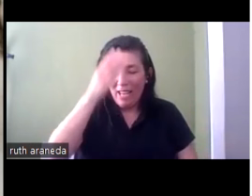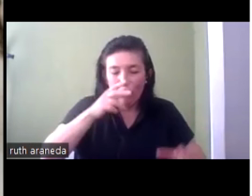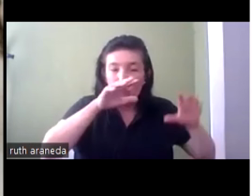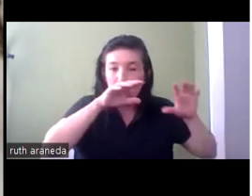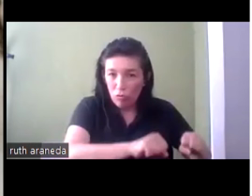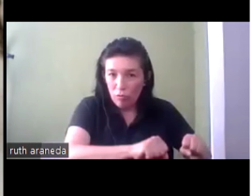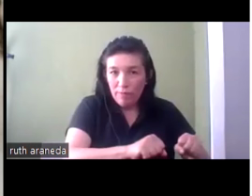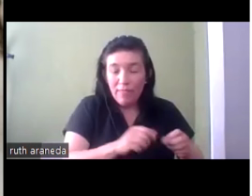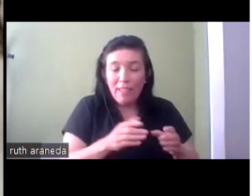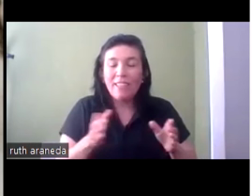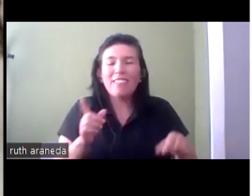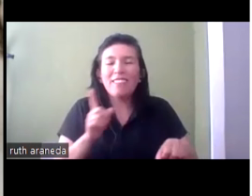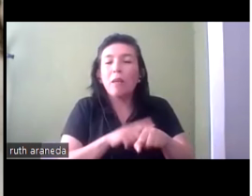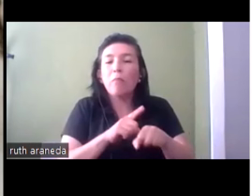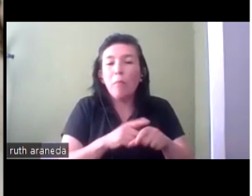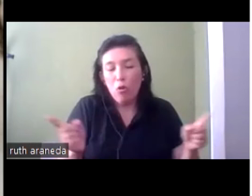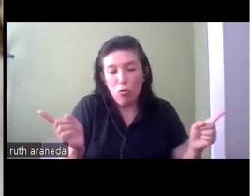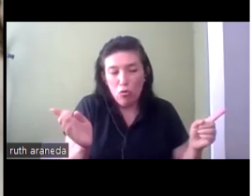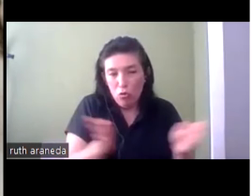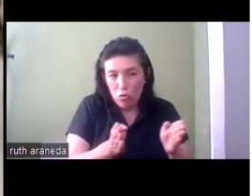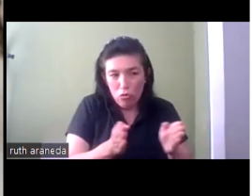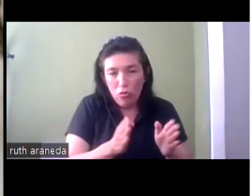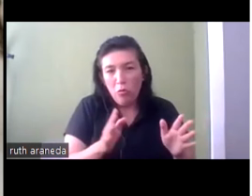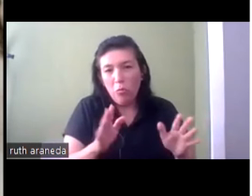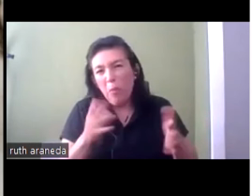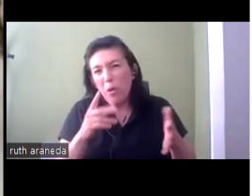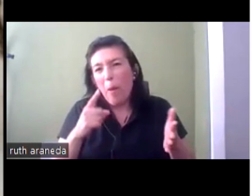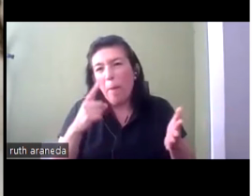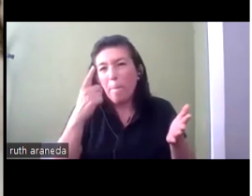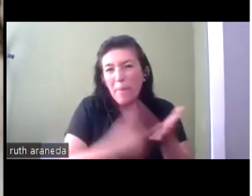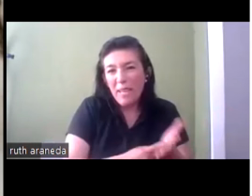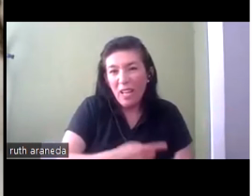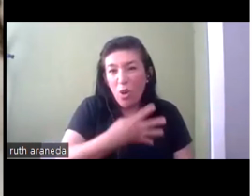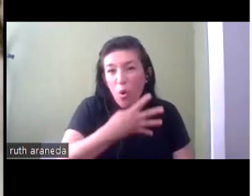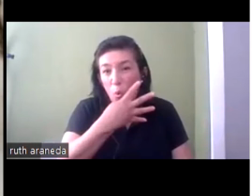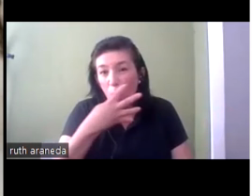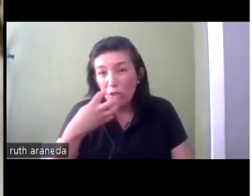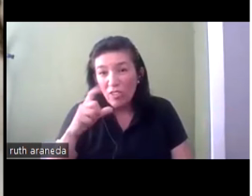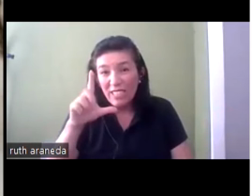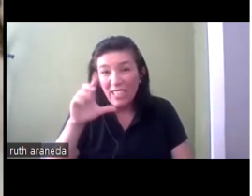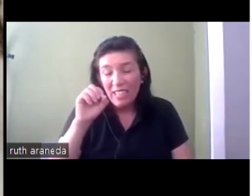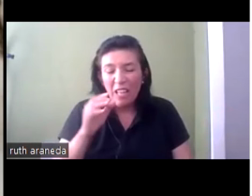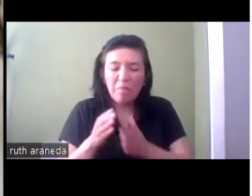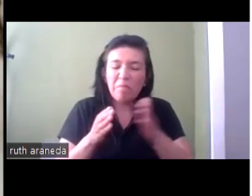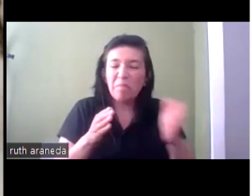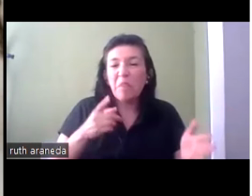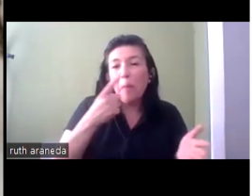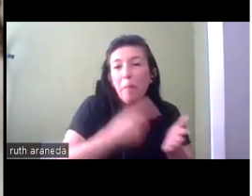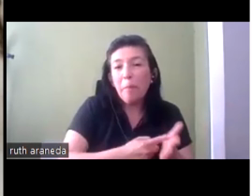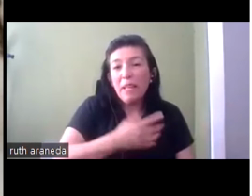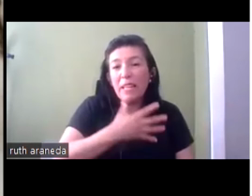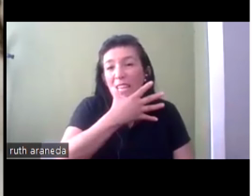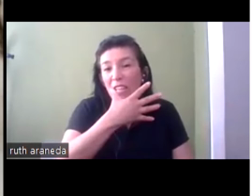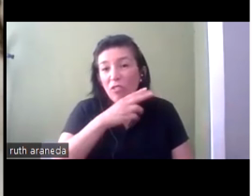el tiempo, que iría aproximadamente desde el año 1470 al año 1536,